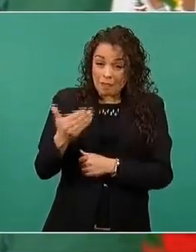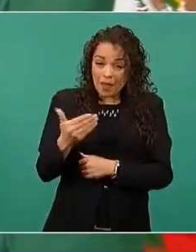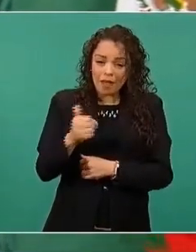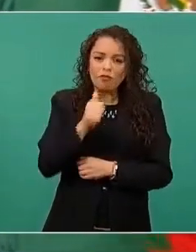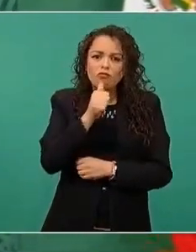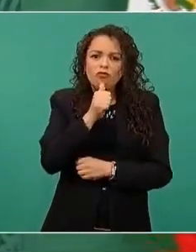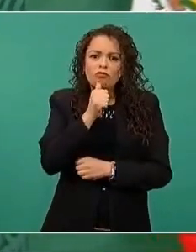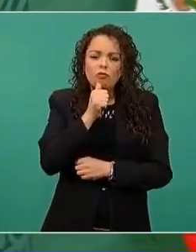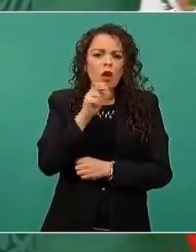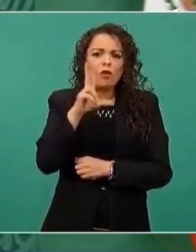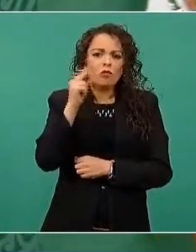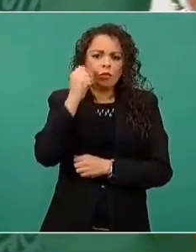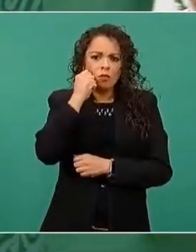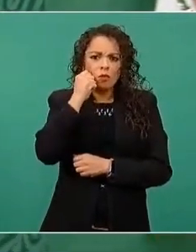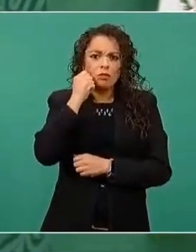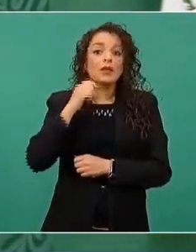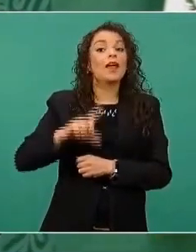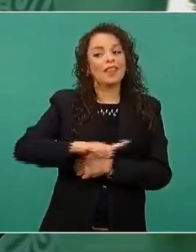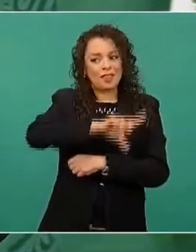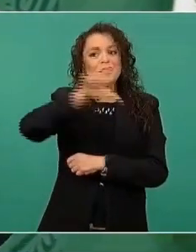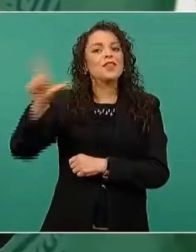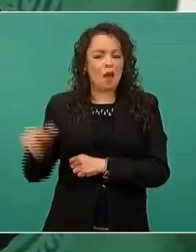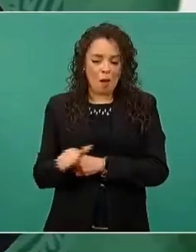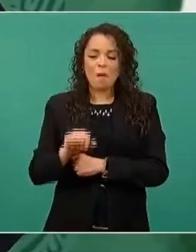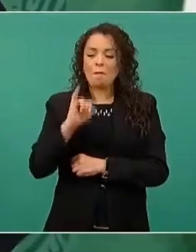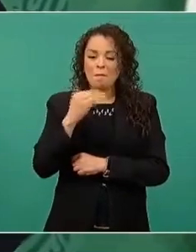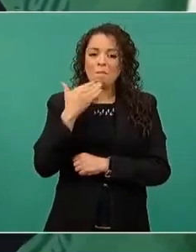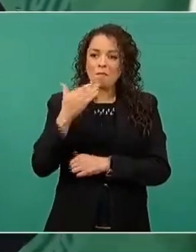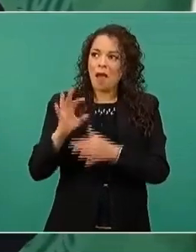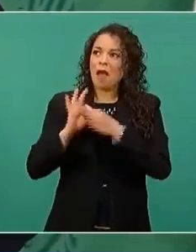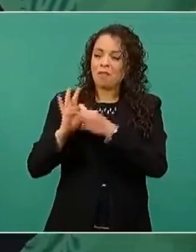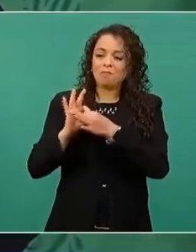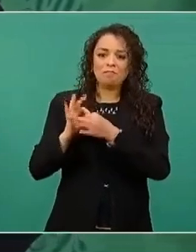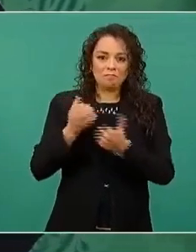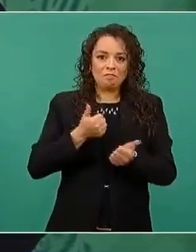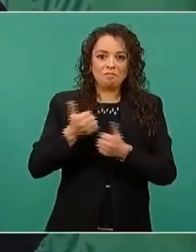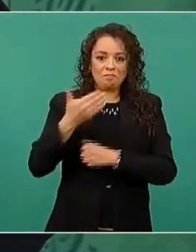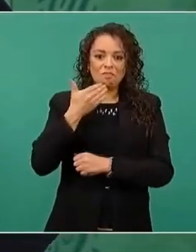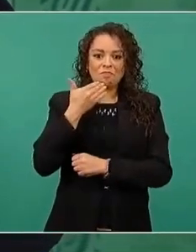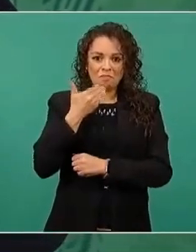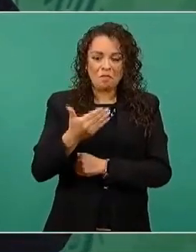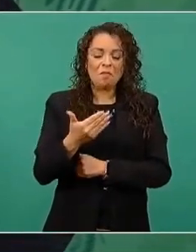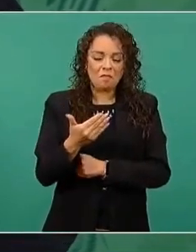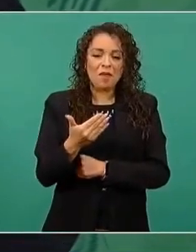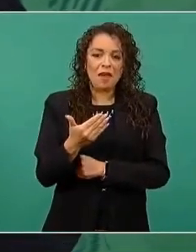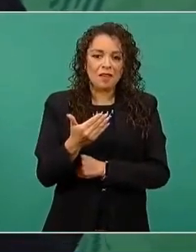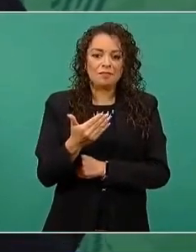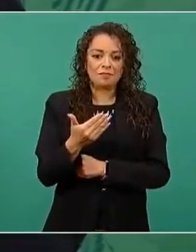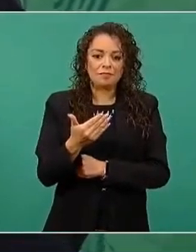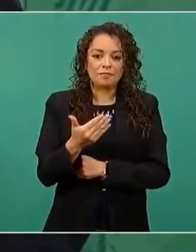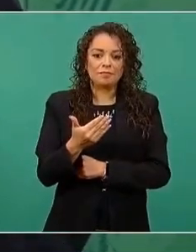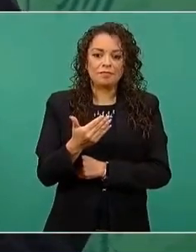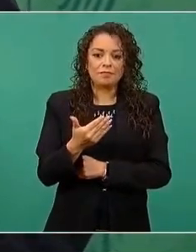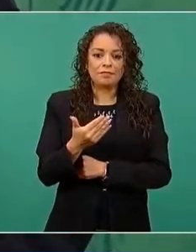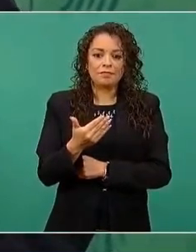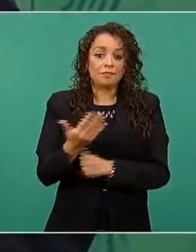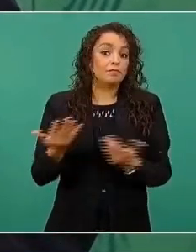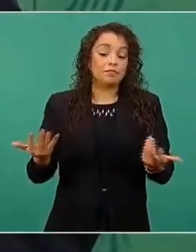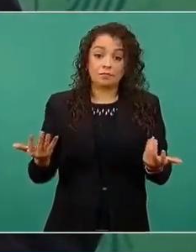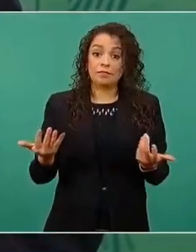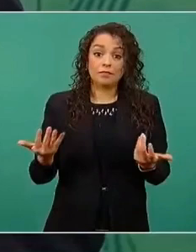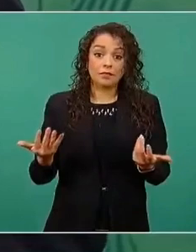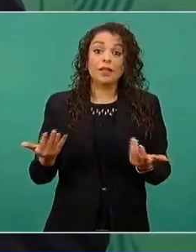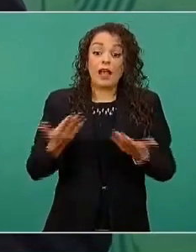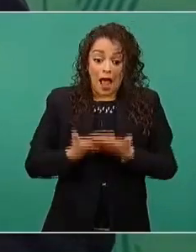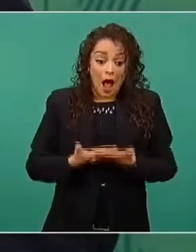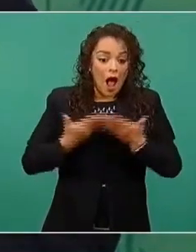lo fueron después, y terminamos en muy buenos términos, y como son muy buenas las